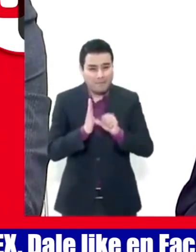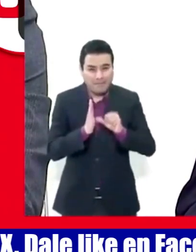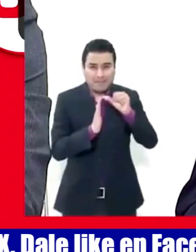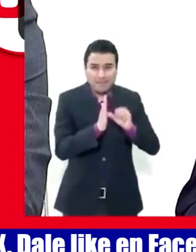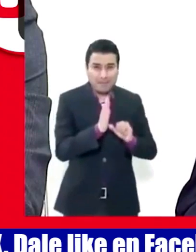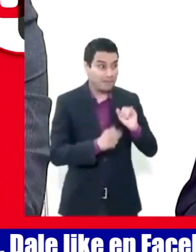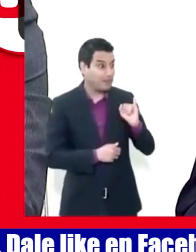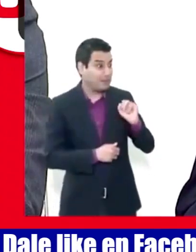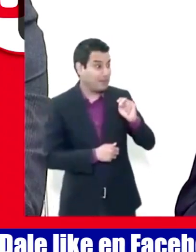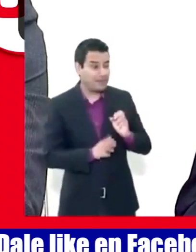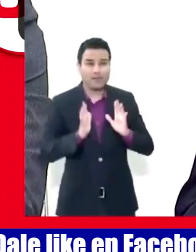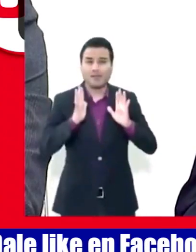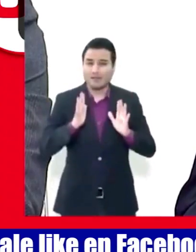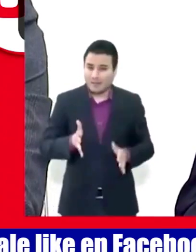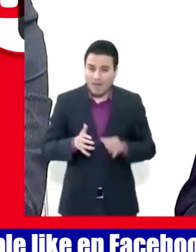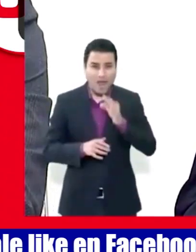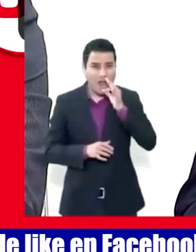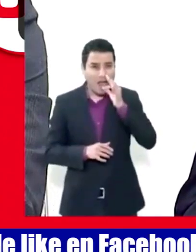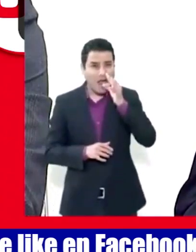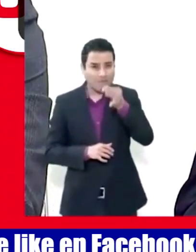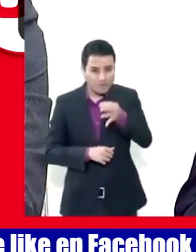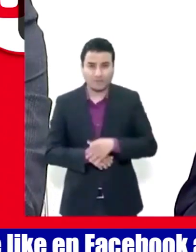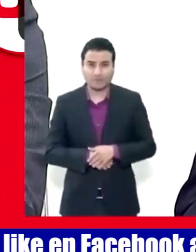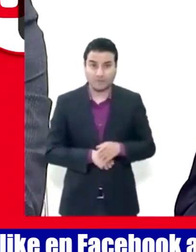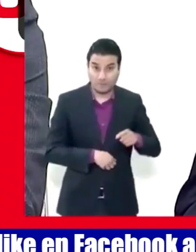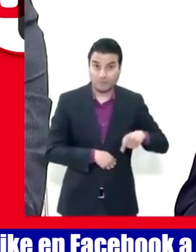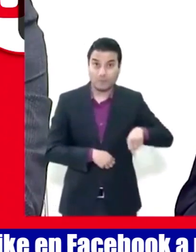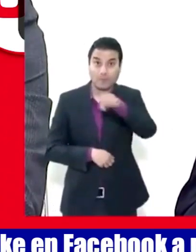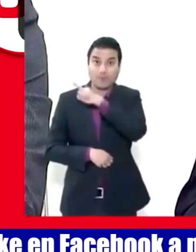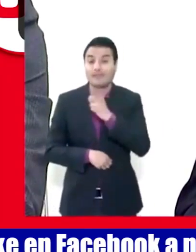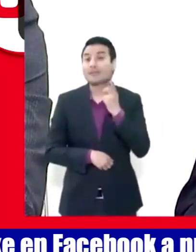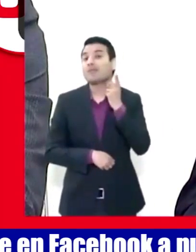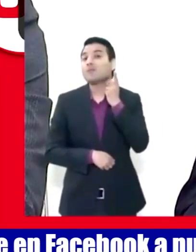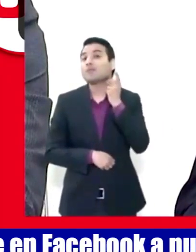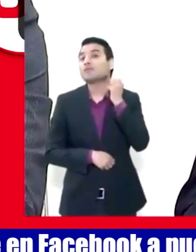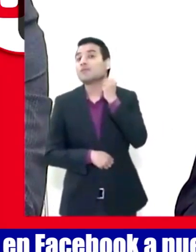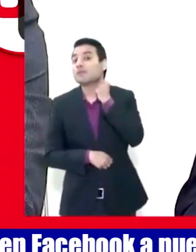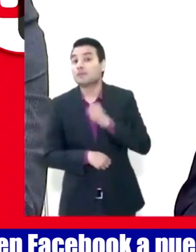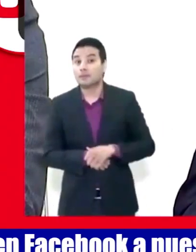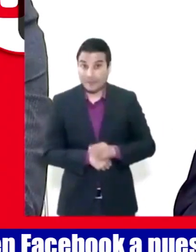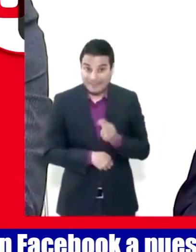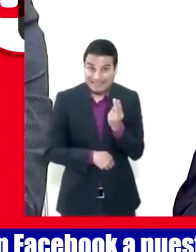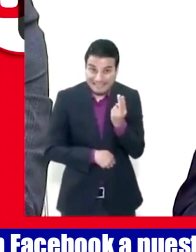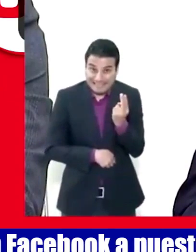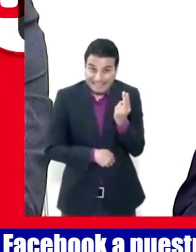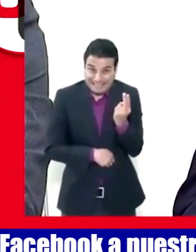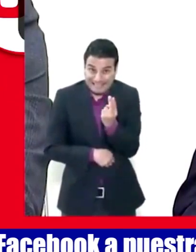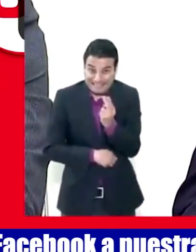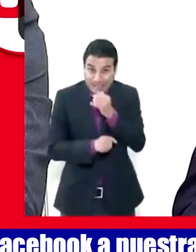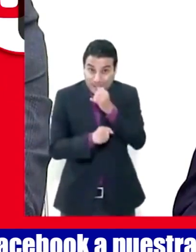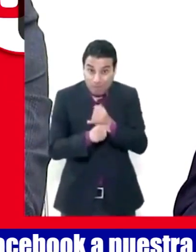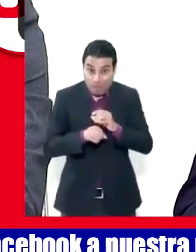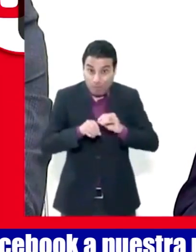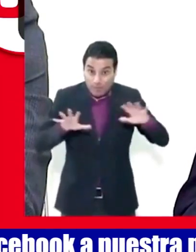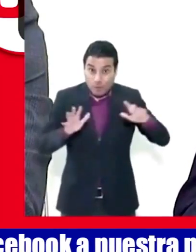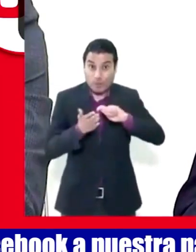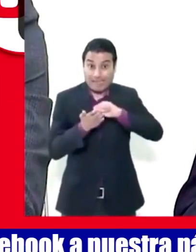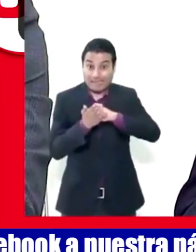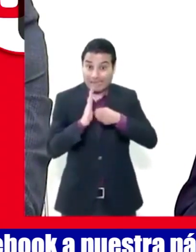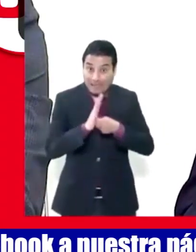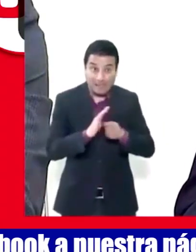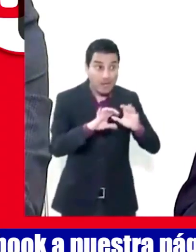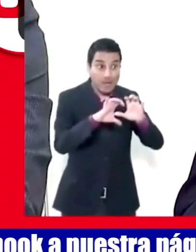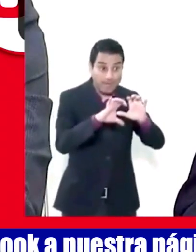reiterado el INE Para aportar a las y los legisladores toda la información técnica todas las